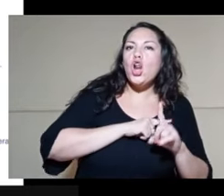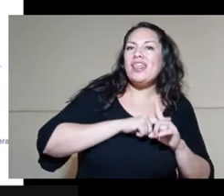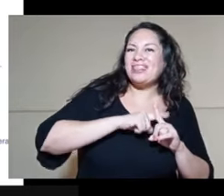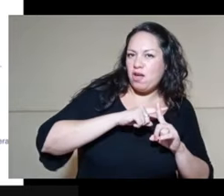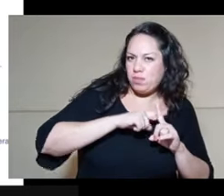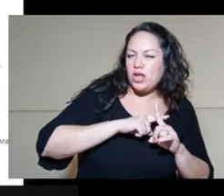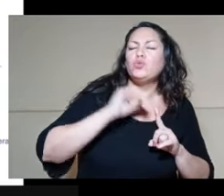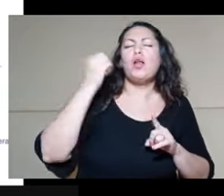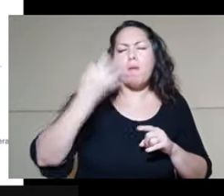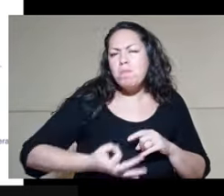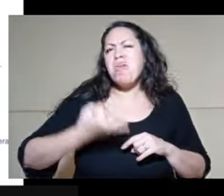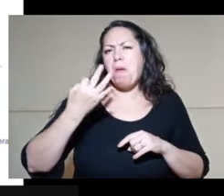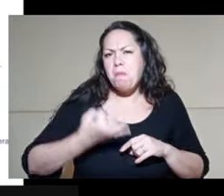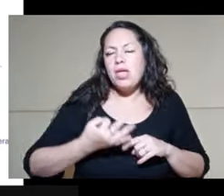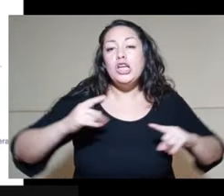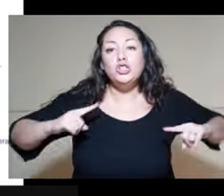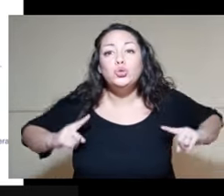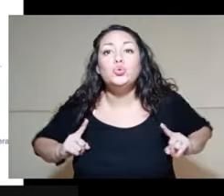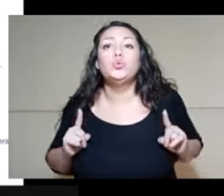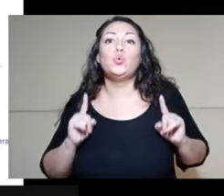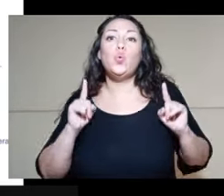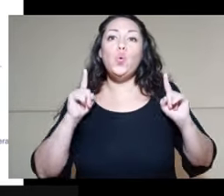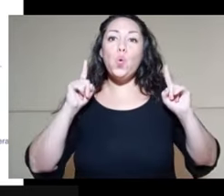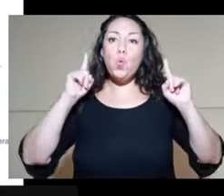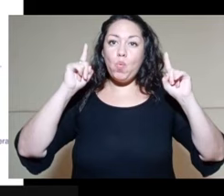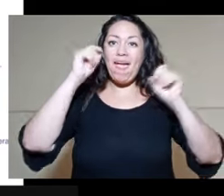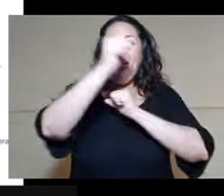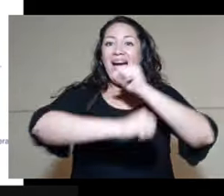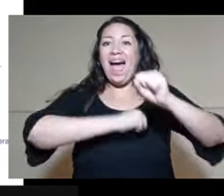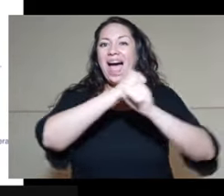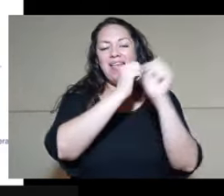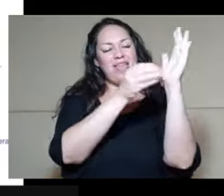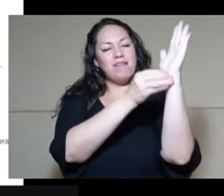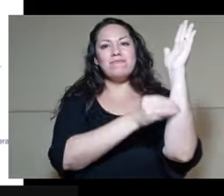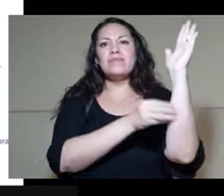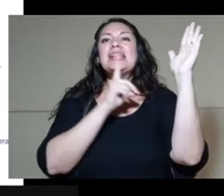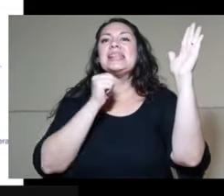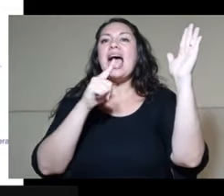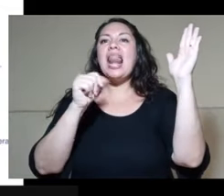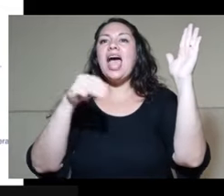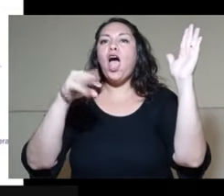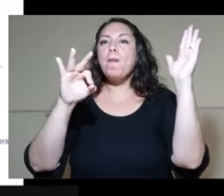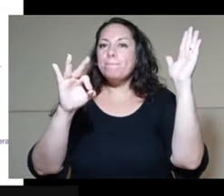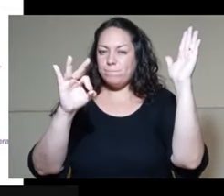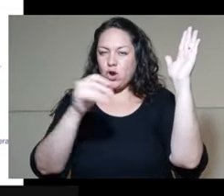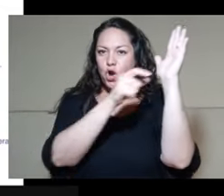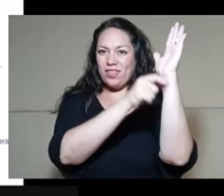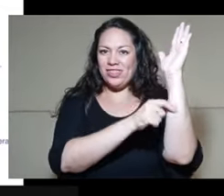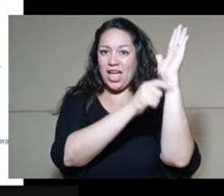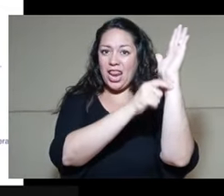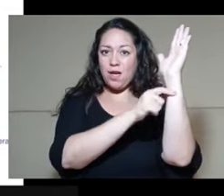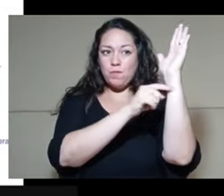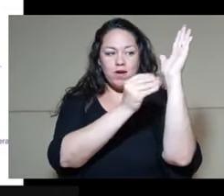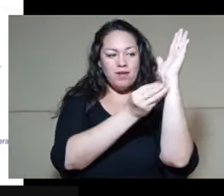y temperatura, ¿sí? Sube, sube, sube, sube, sube, llega al tálamo, Llega al tálamo,